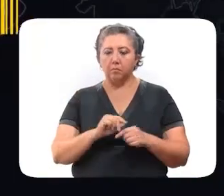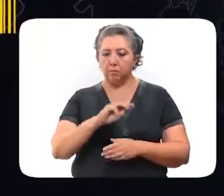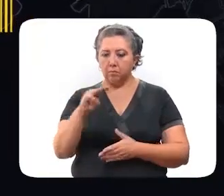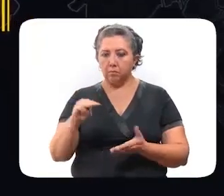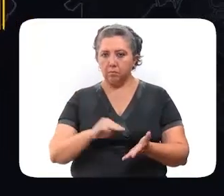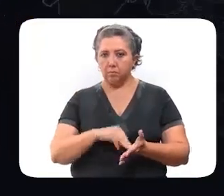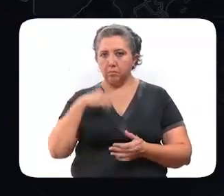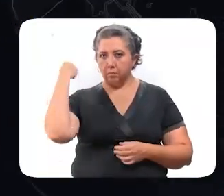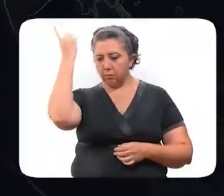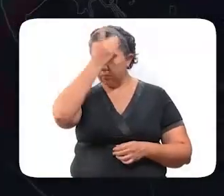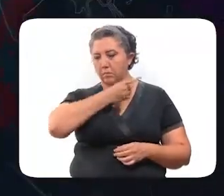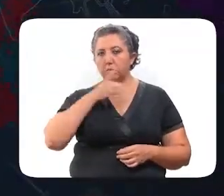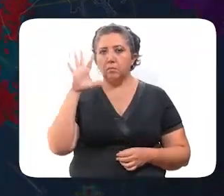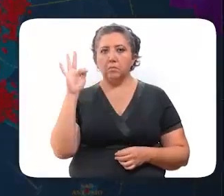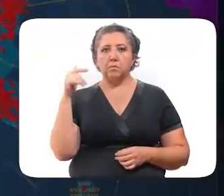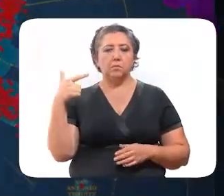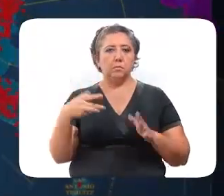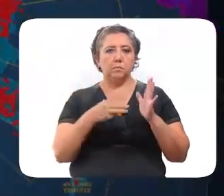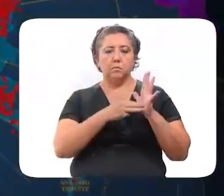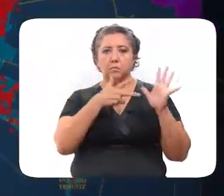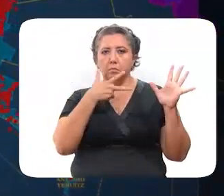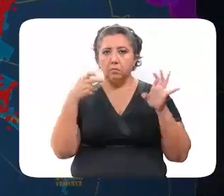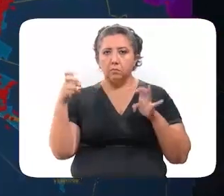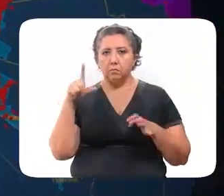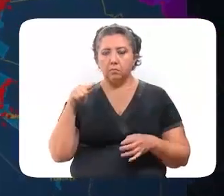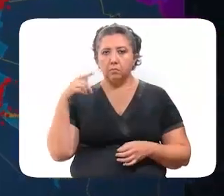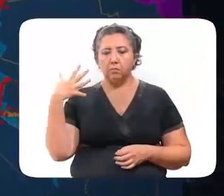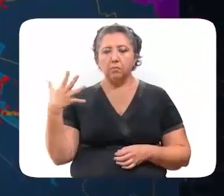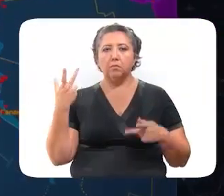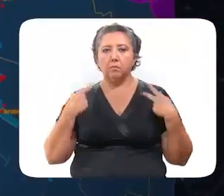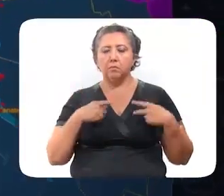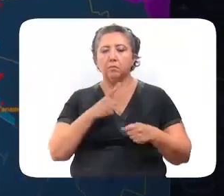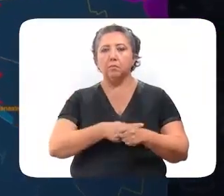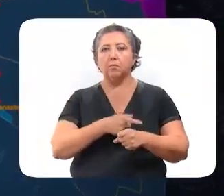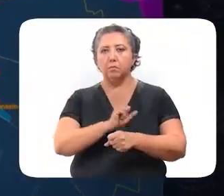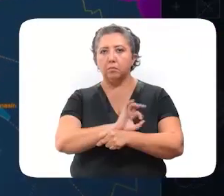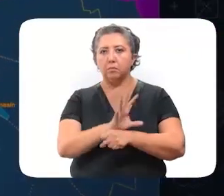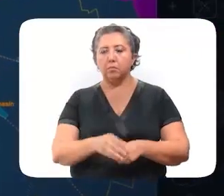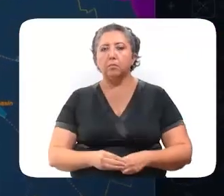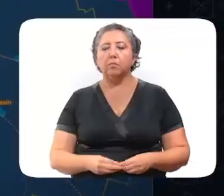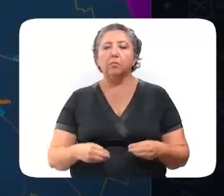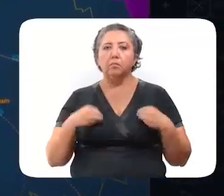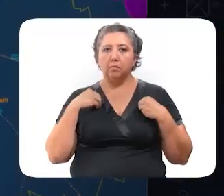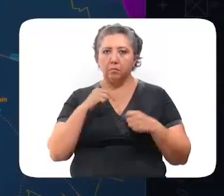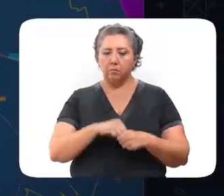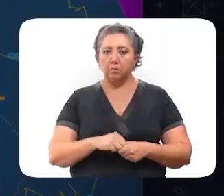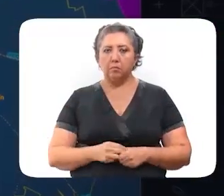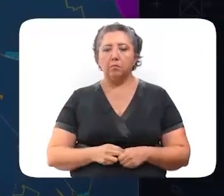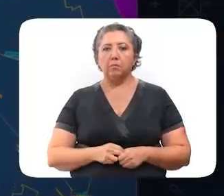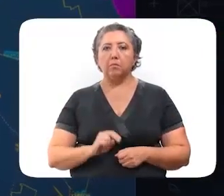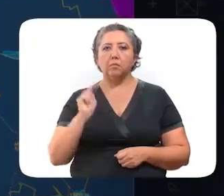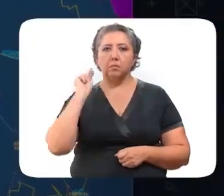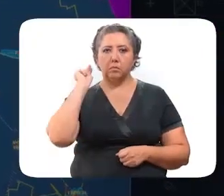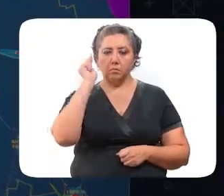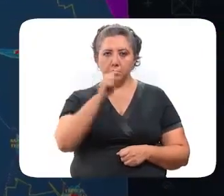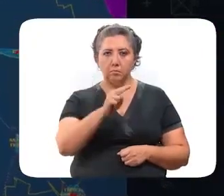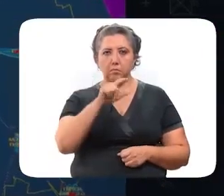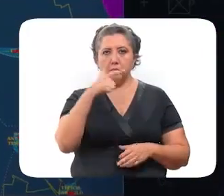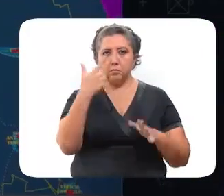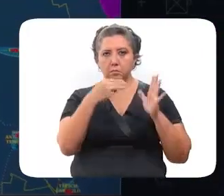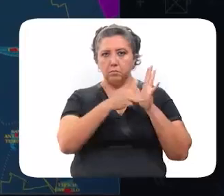Específicamente en Mérida se han diagnosticado 46.875 personas contagiadas de coronavirus, que viven en la zona